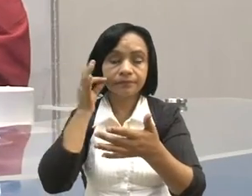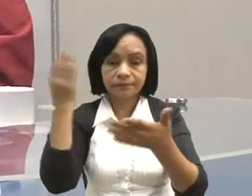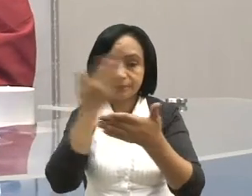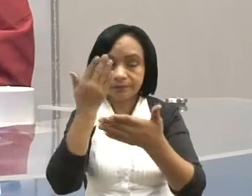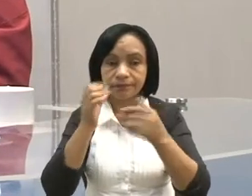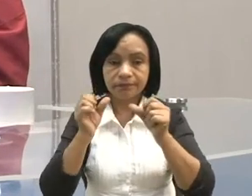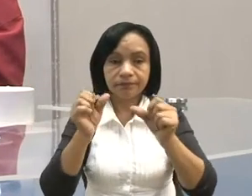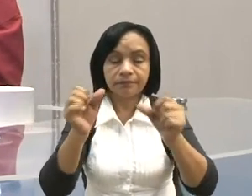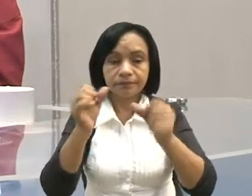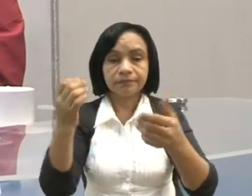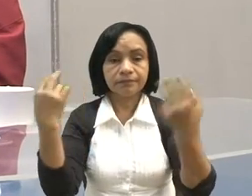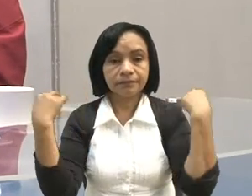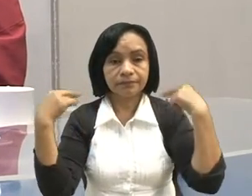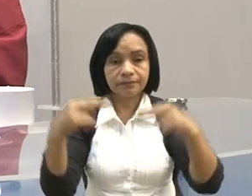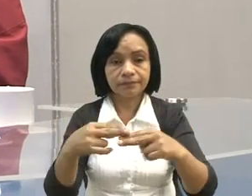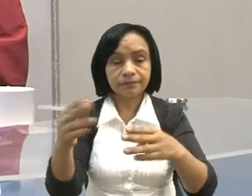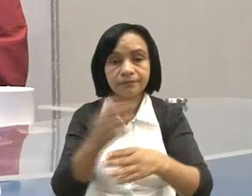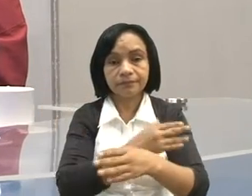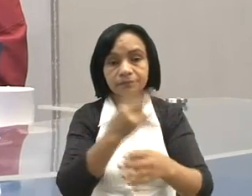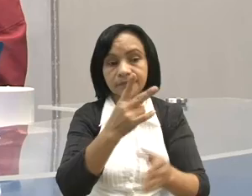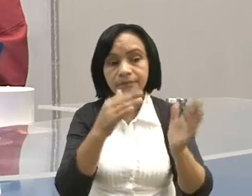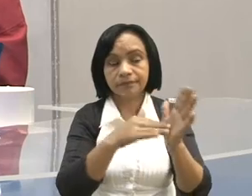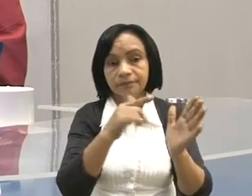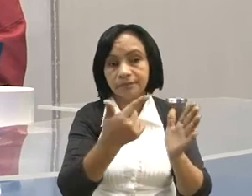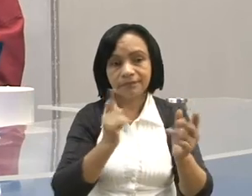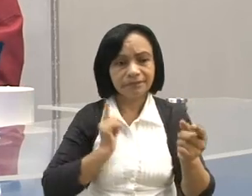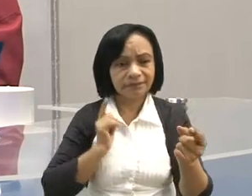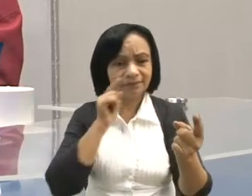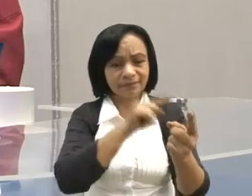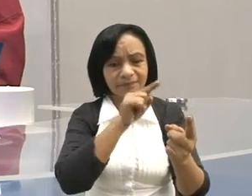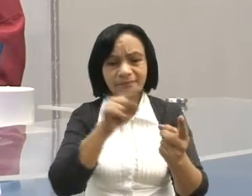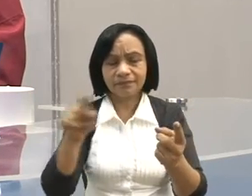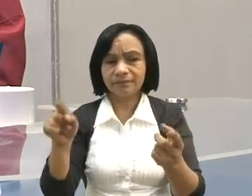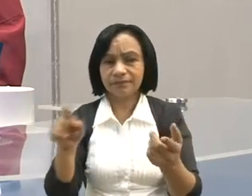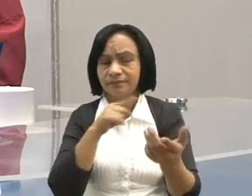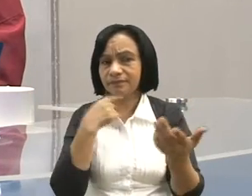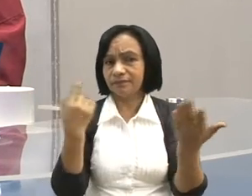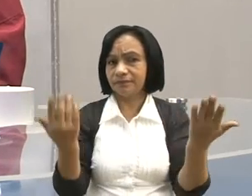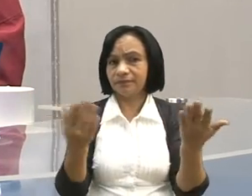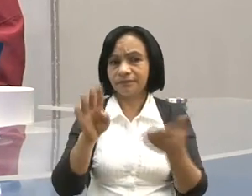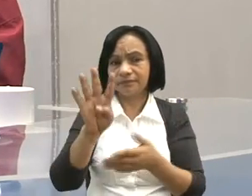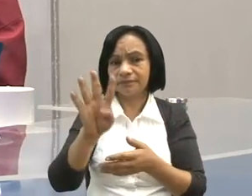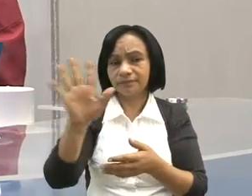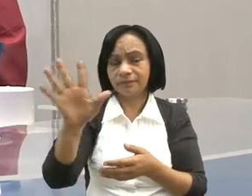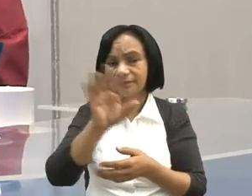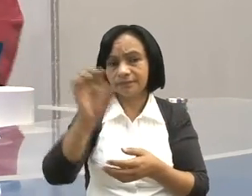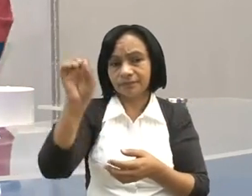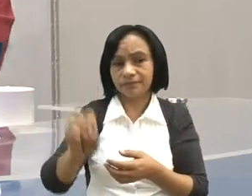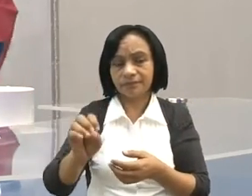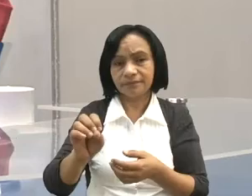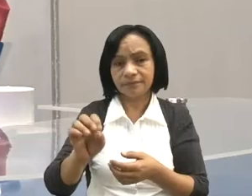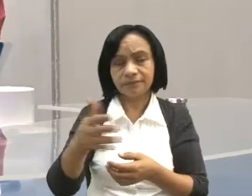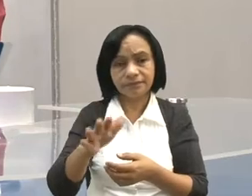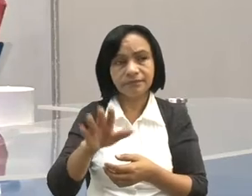educadores. ¿Qué nos encontramos nosotros en el año 2007? Una realidad de un 45%